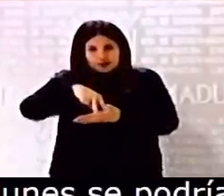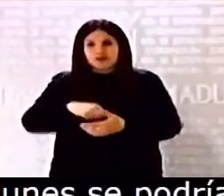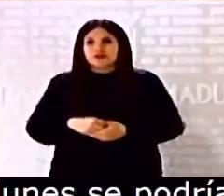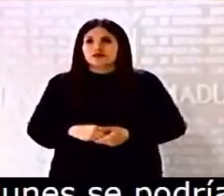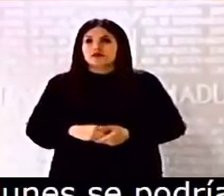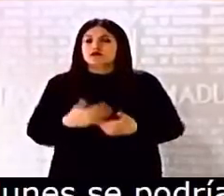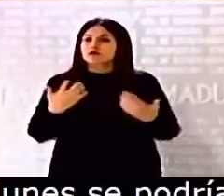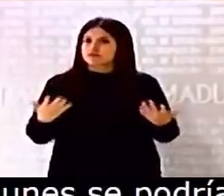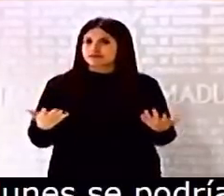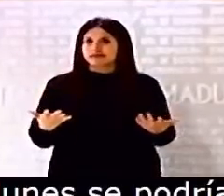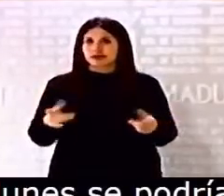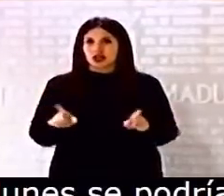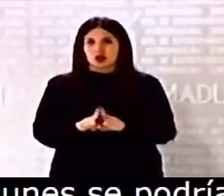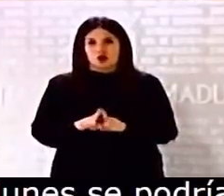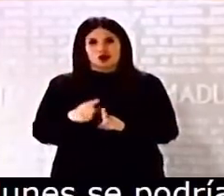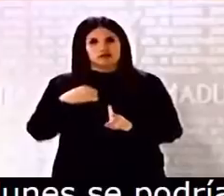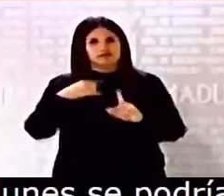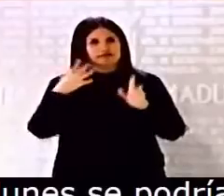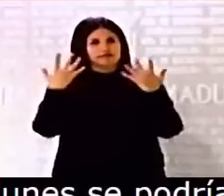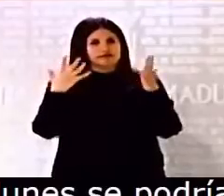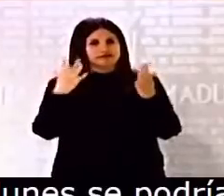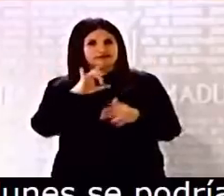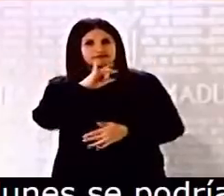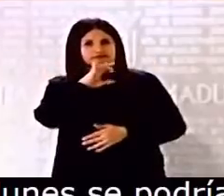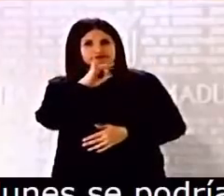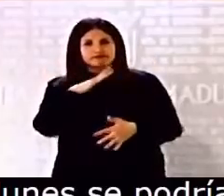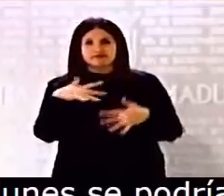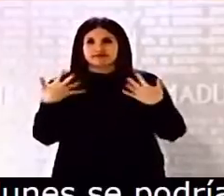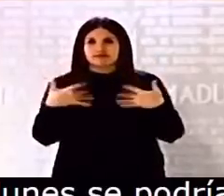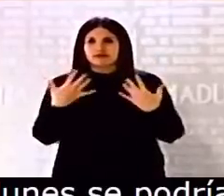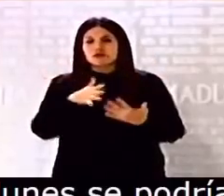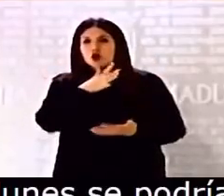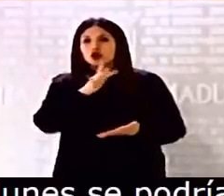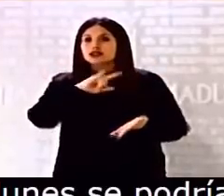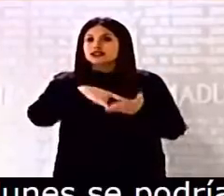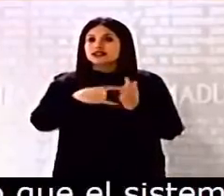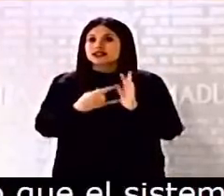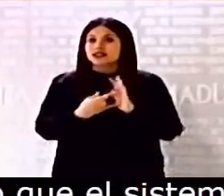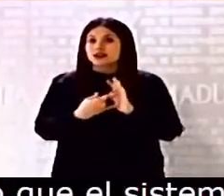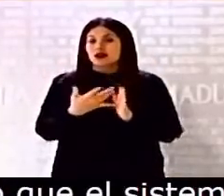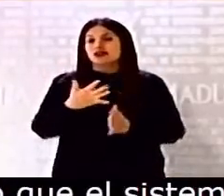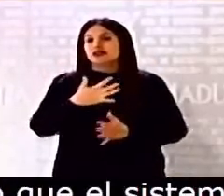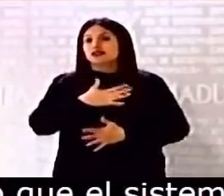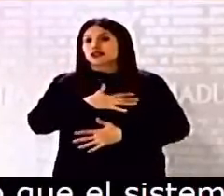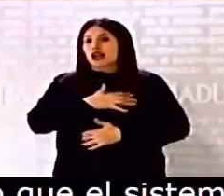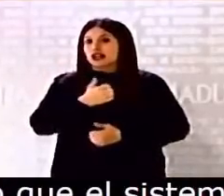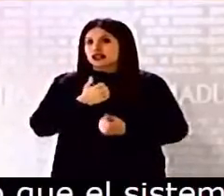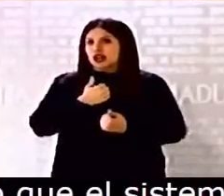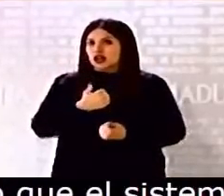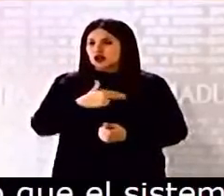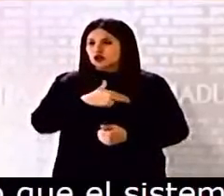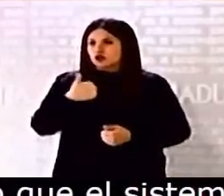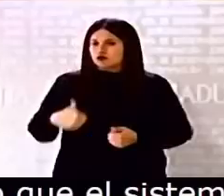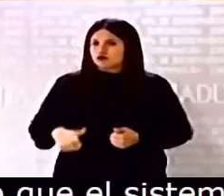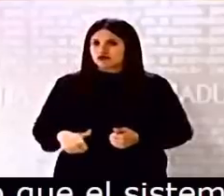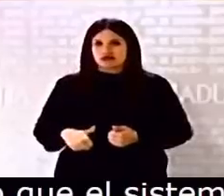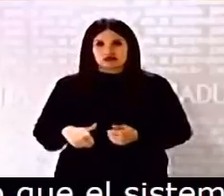celebro que el sistema sanitario haya respondido con esta agilidad